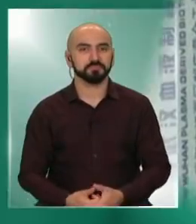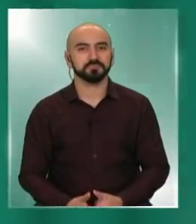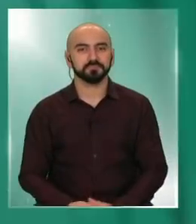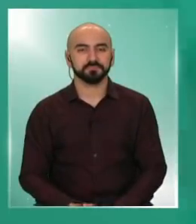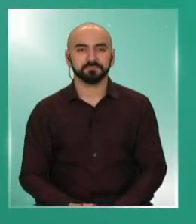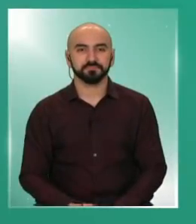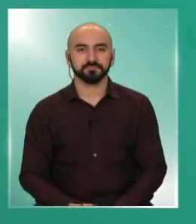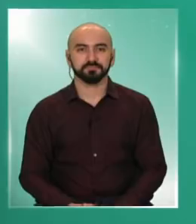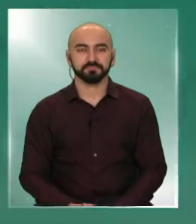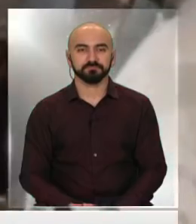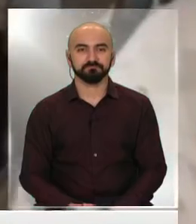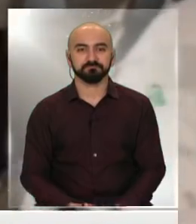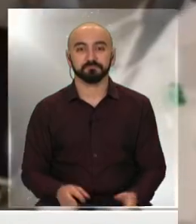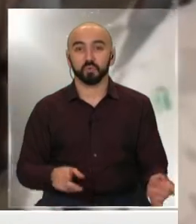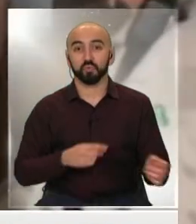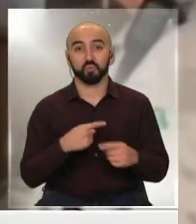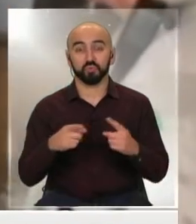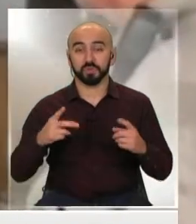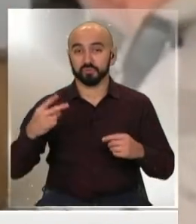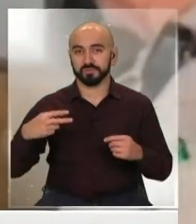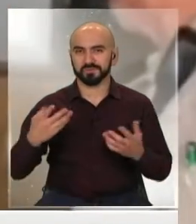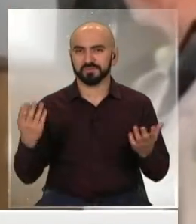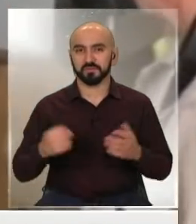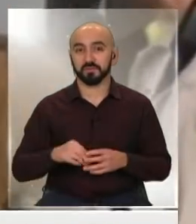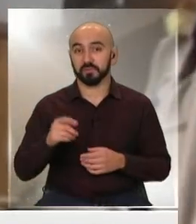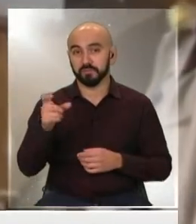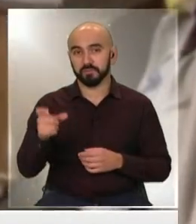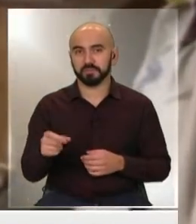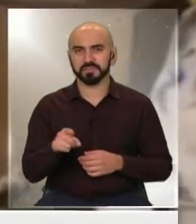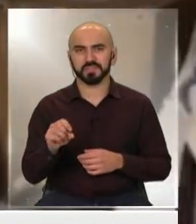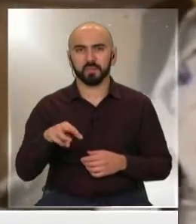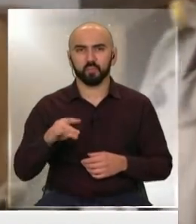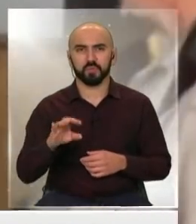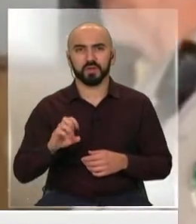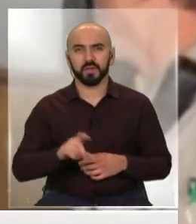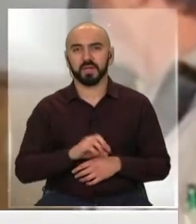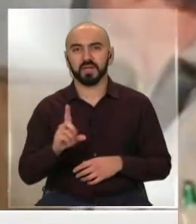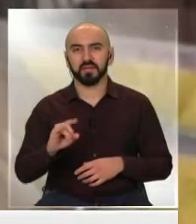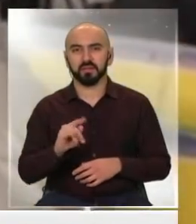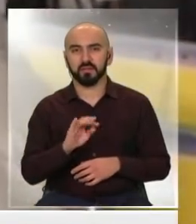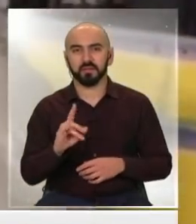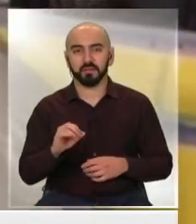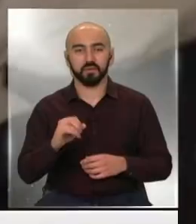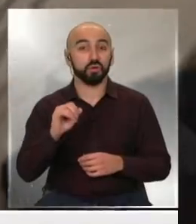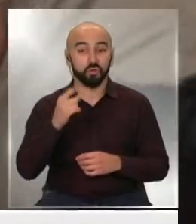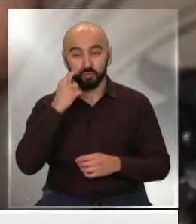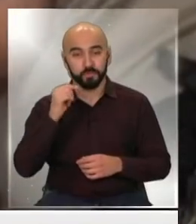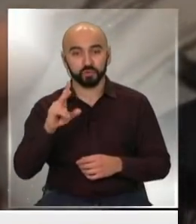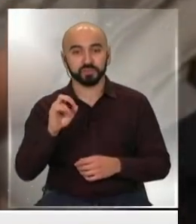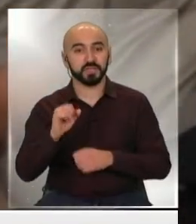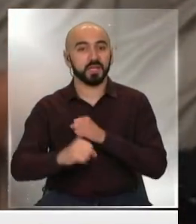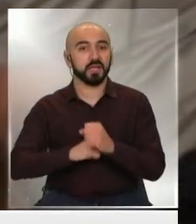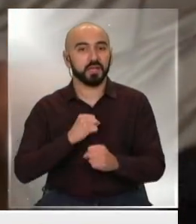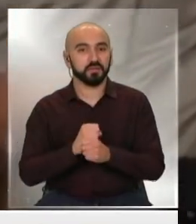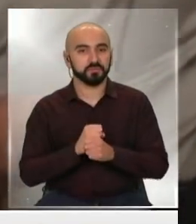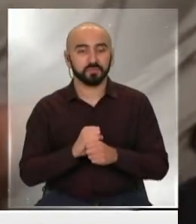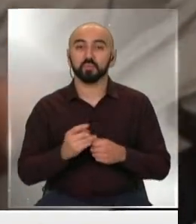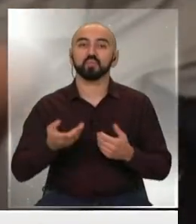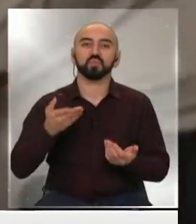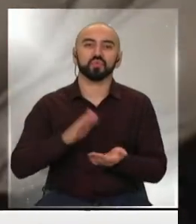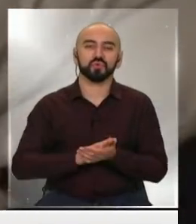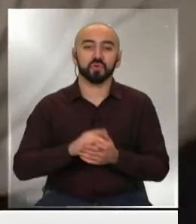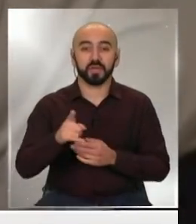y en otras noticias los 80 años murió samuel él y todo el asesino más sanguinario en la historia de los